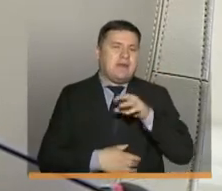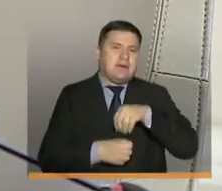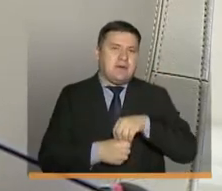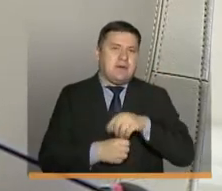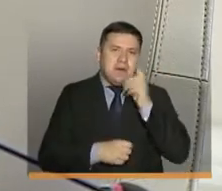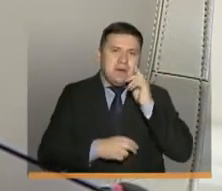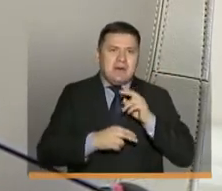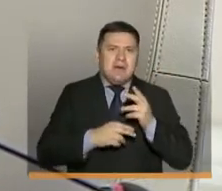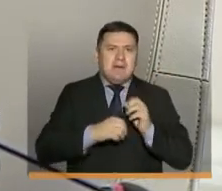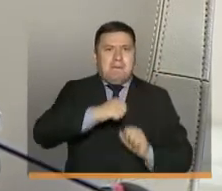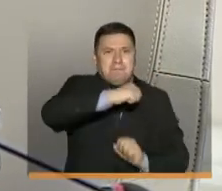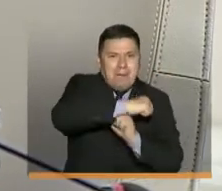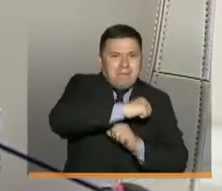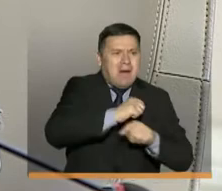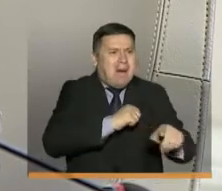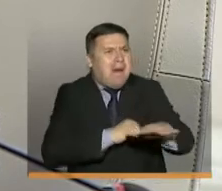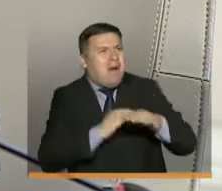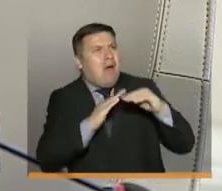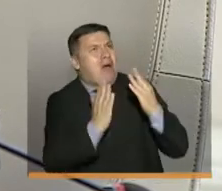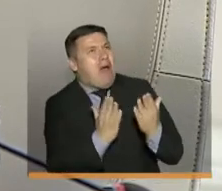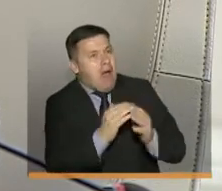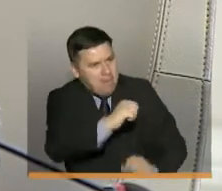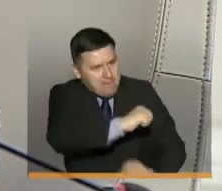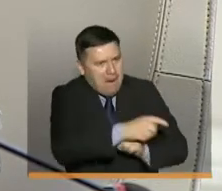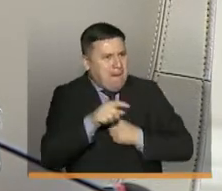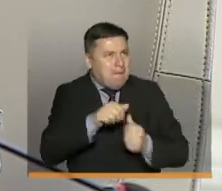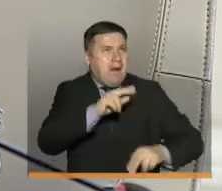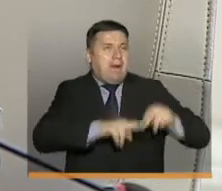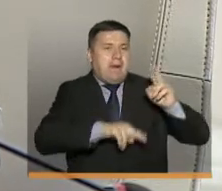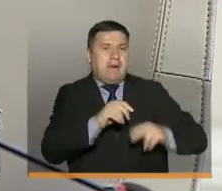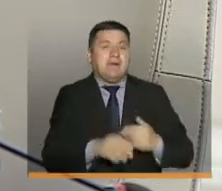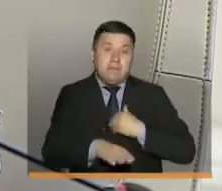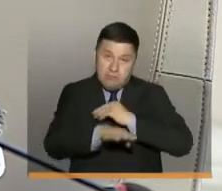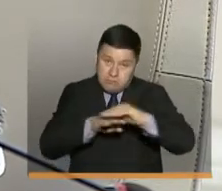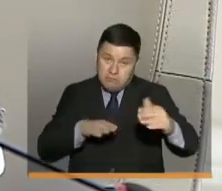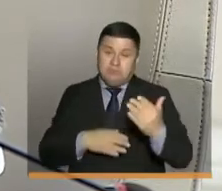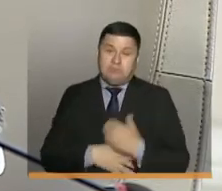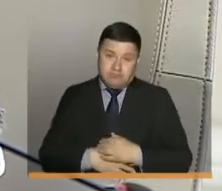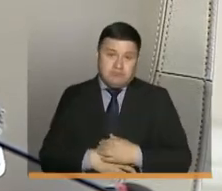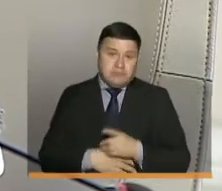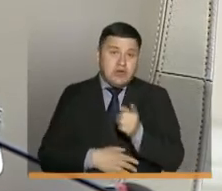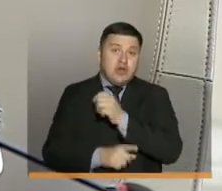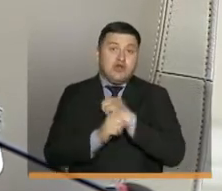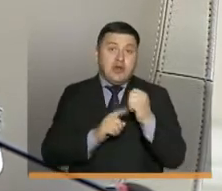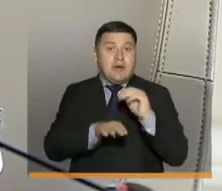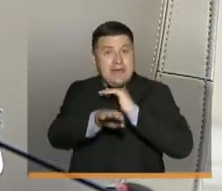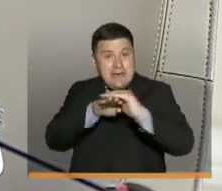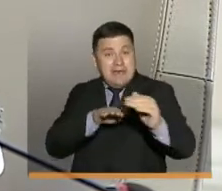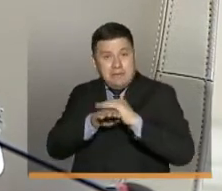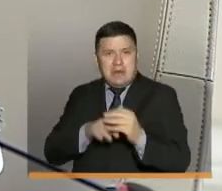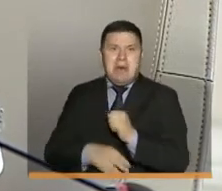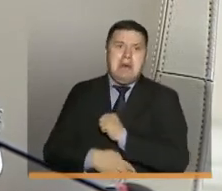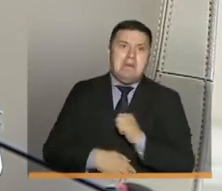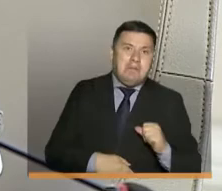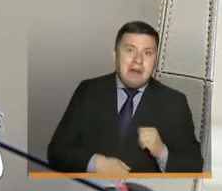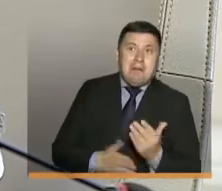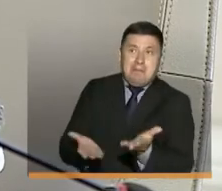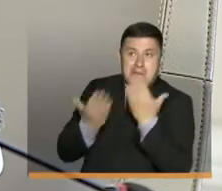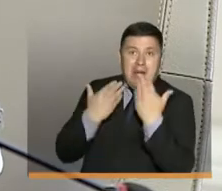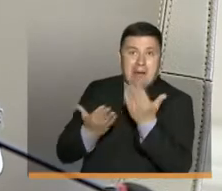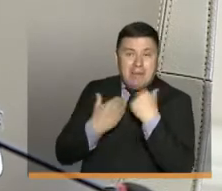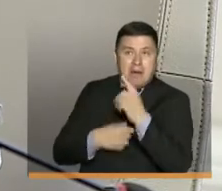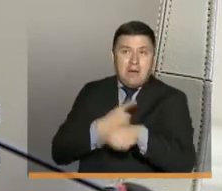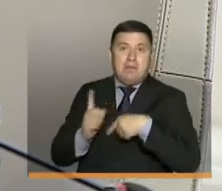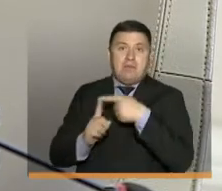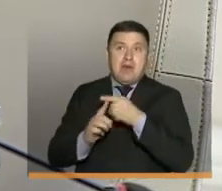de infraestructura. Pero cierro esta parte de equipo agradeciendo, invitando a muchos actores también de la sociedad civil, del sector privado, a que